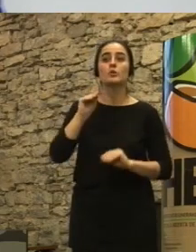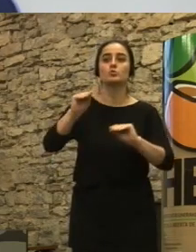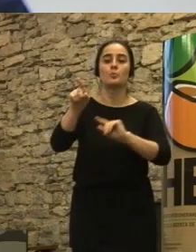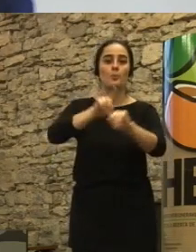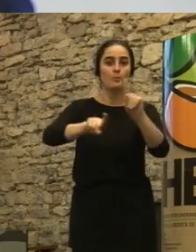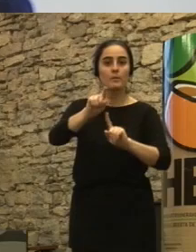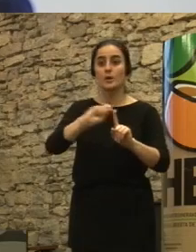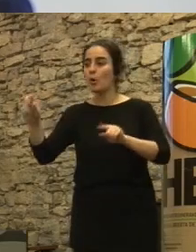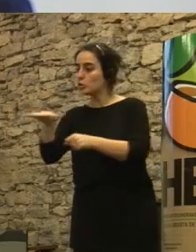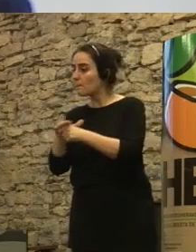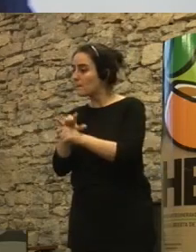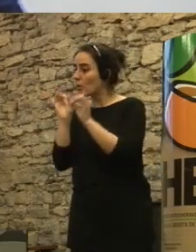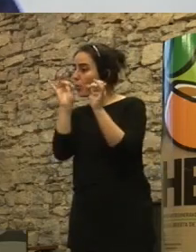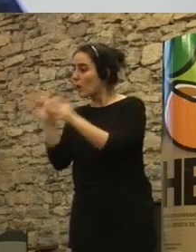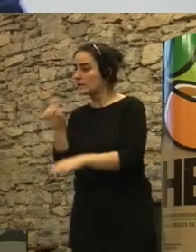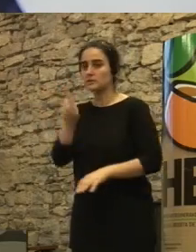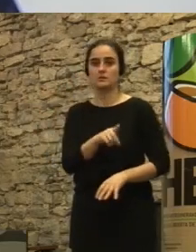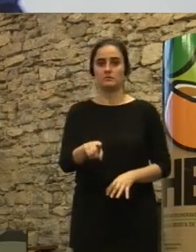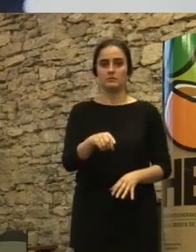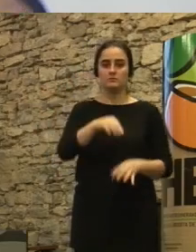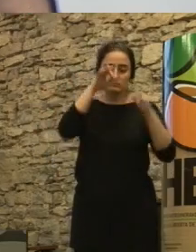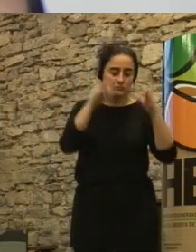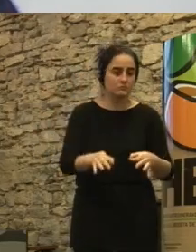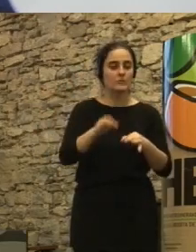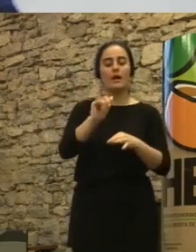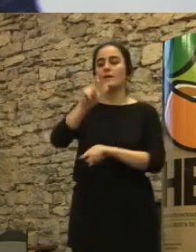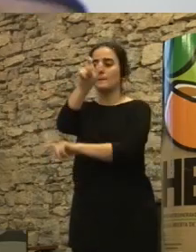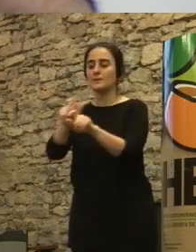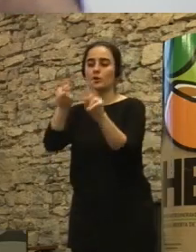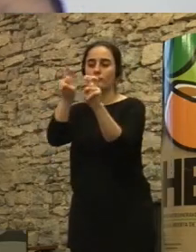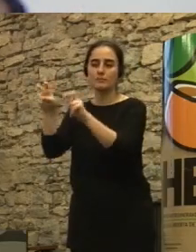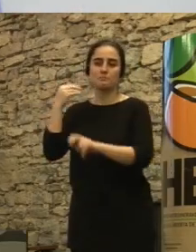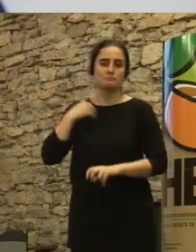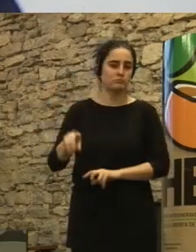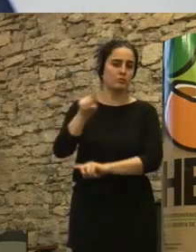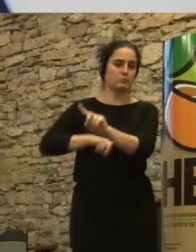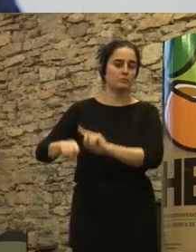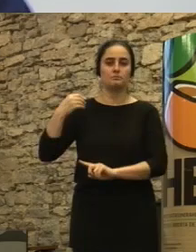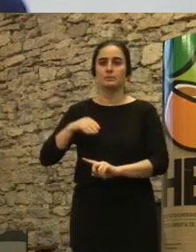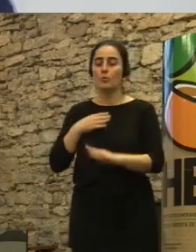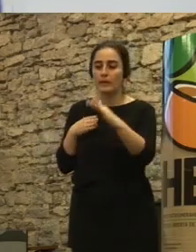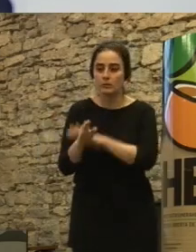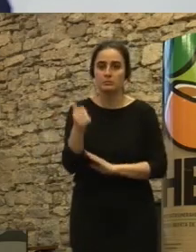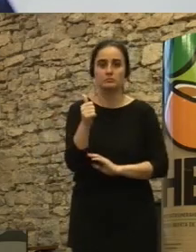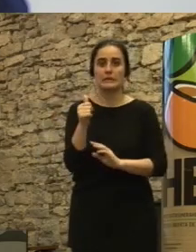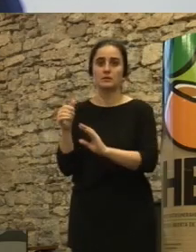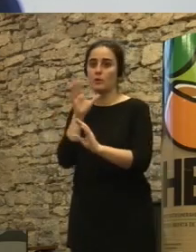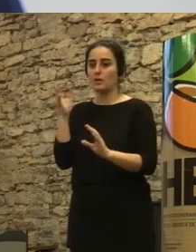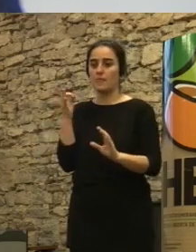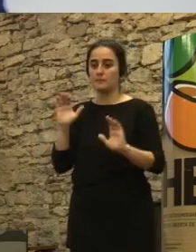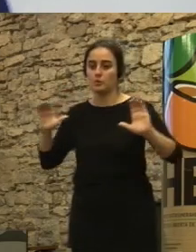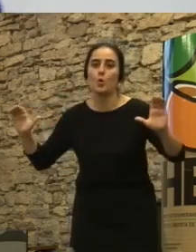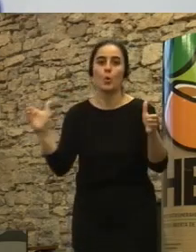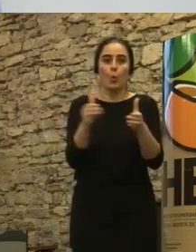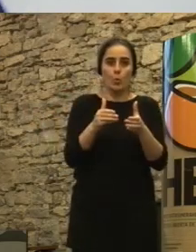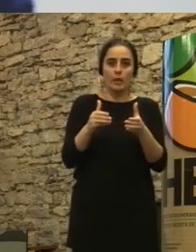su barrio son comunes a otros barrios. O sea, seguro que hay gente con las mismas temáticas o gente que tiene más acceso, no sé. Entonces, hay como que juntarse y